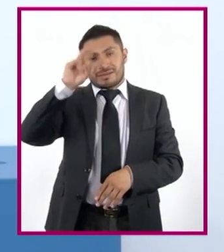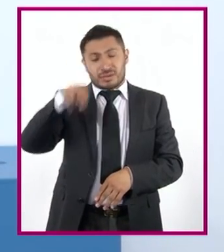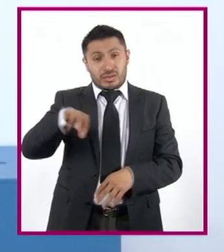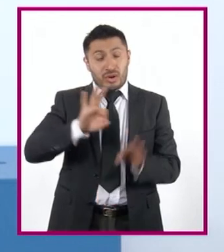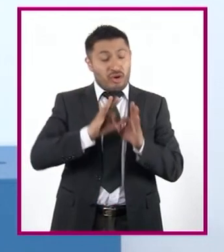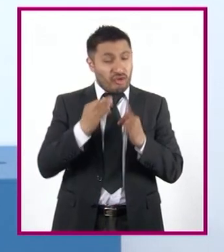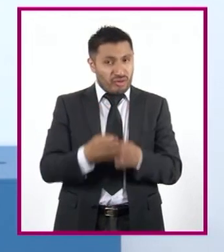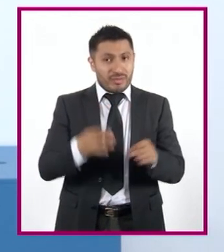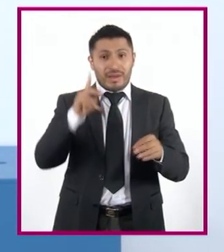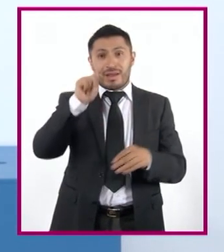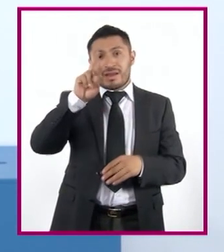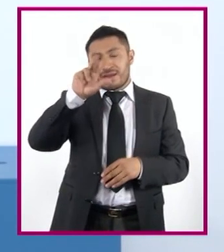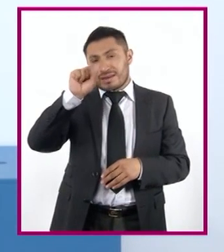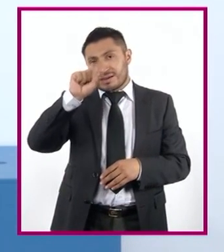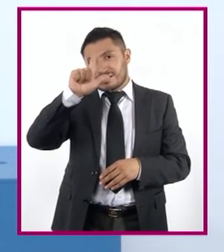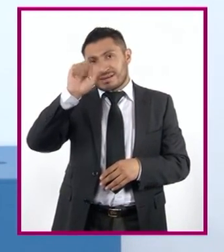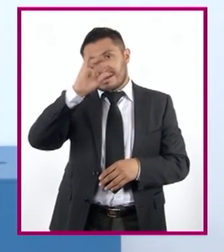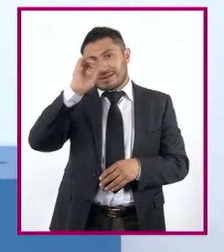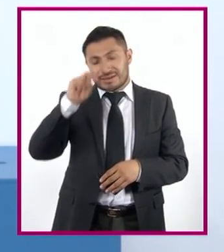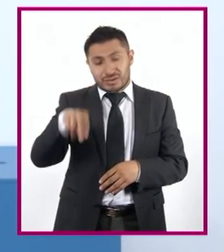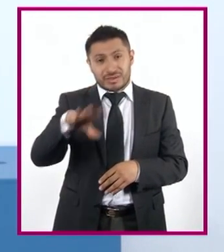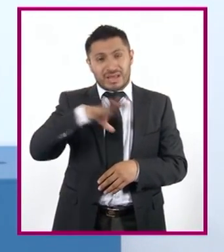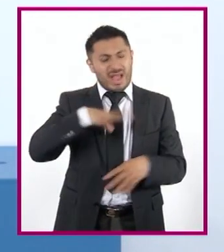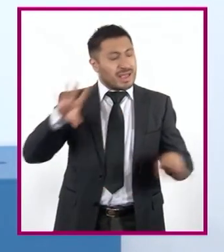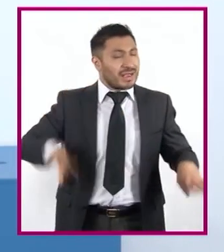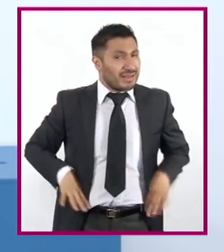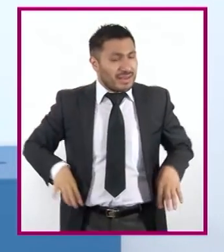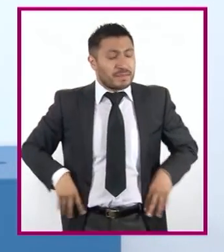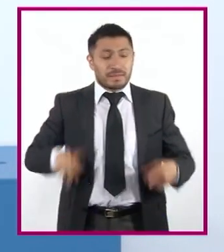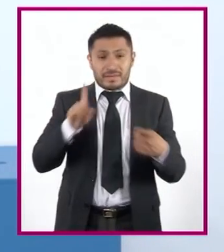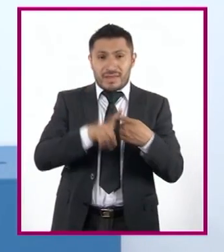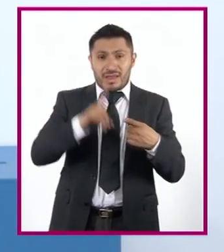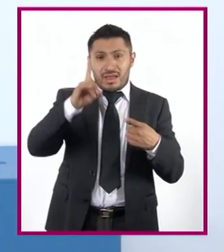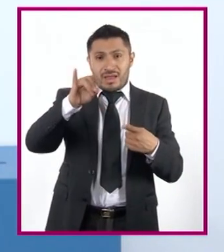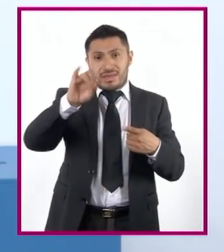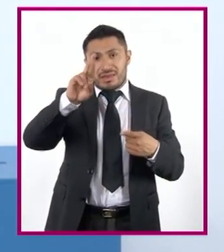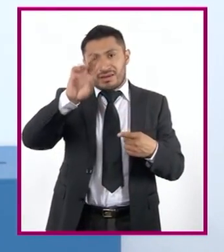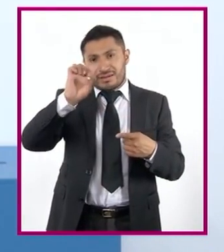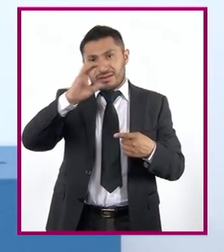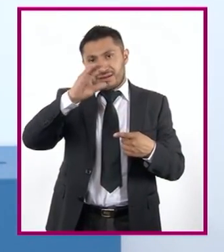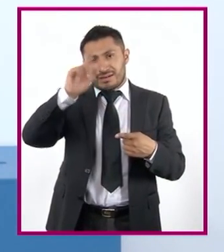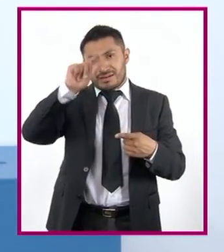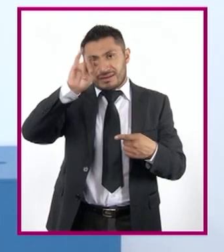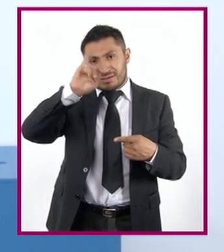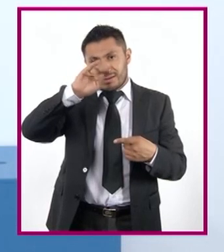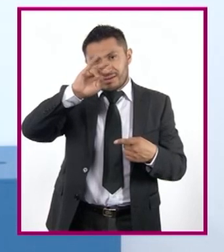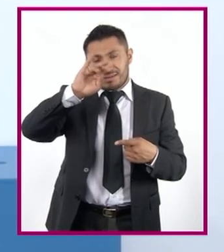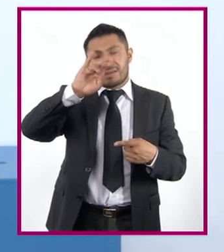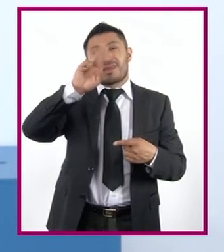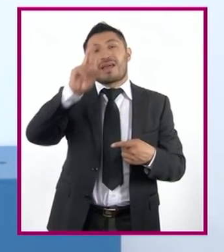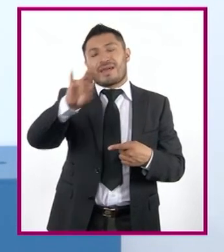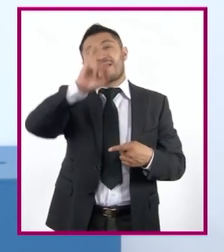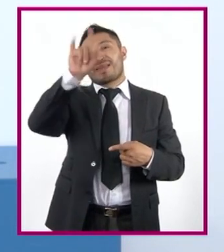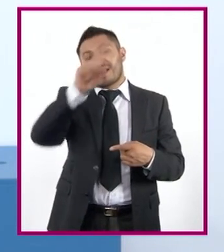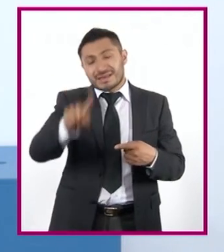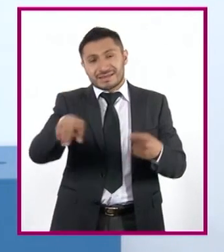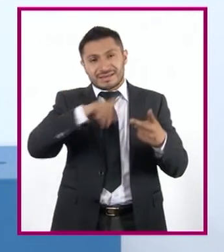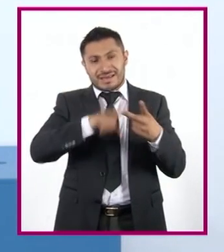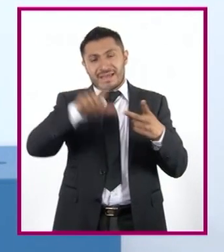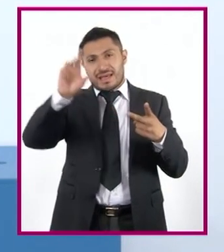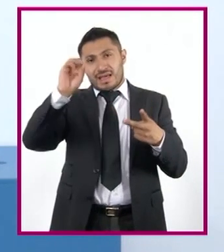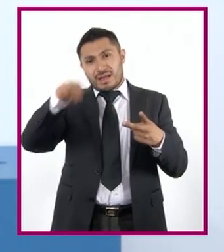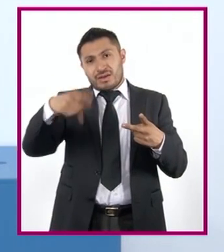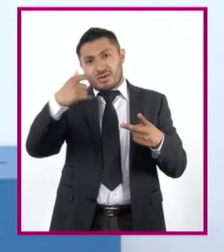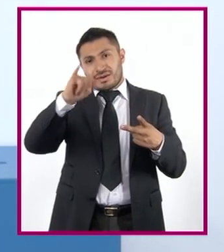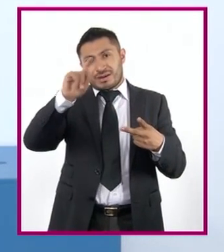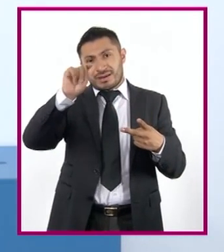La traslación tiene entre sus elementos la directriz y la longitud. Conocimos cuál